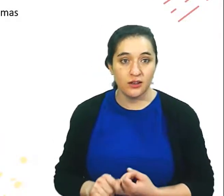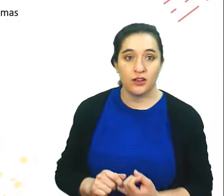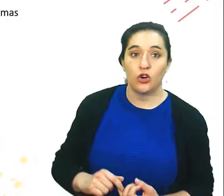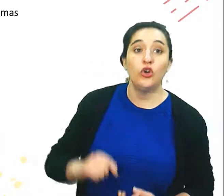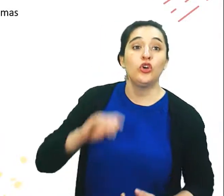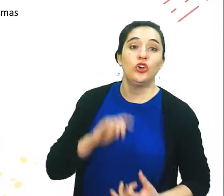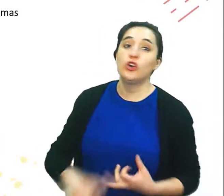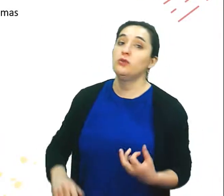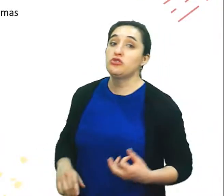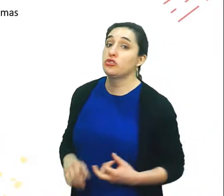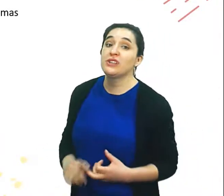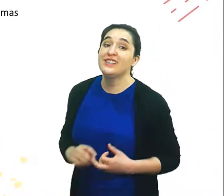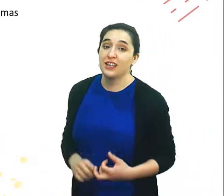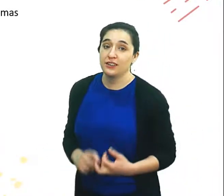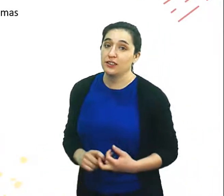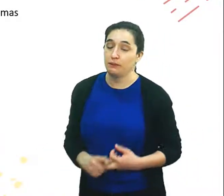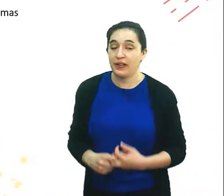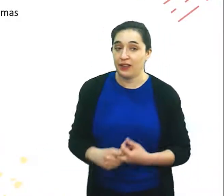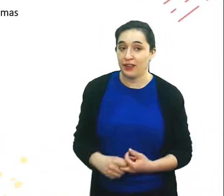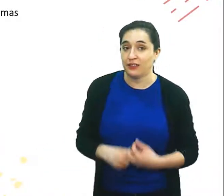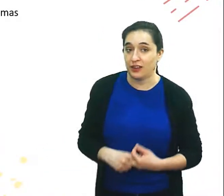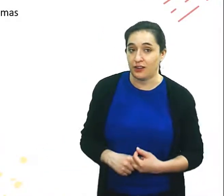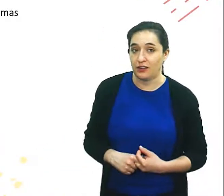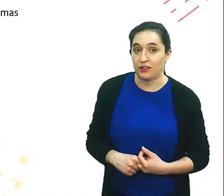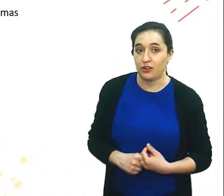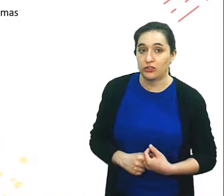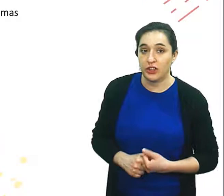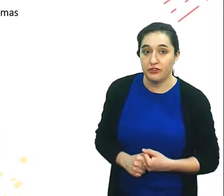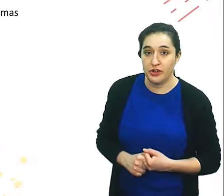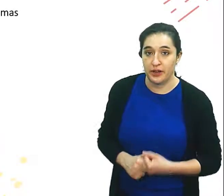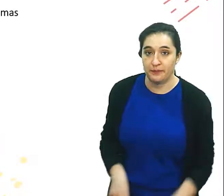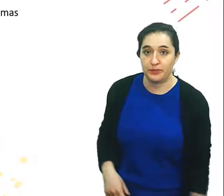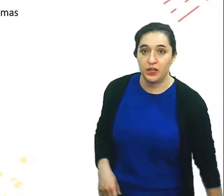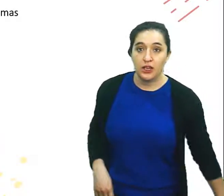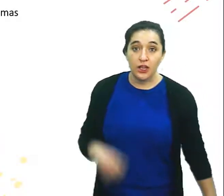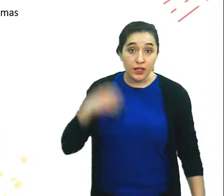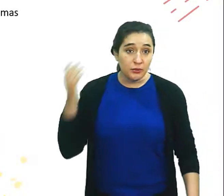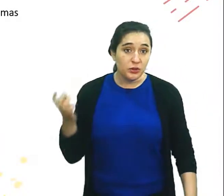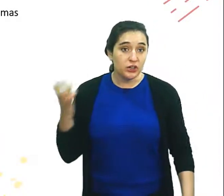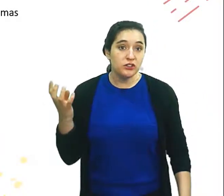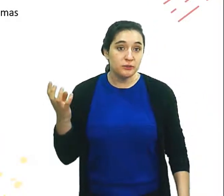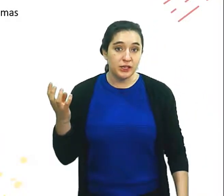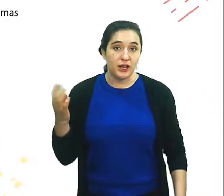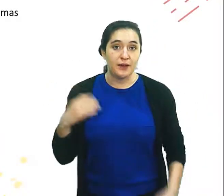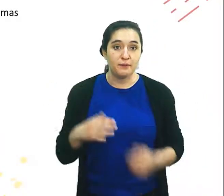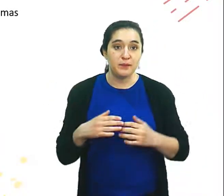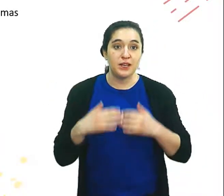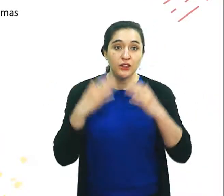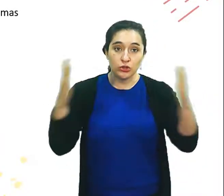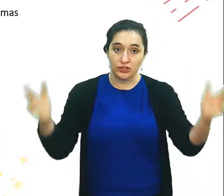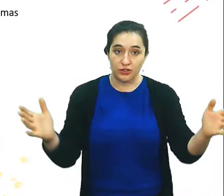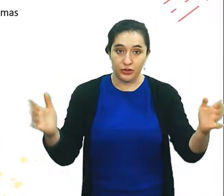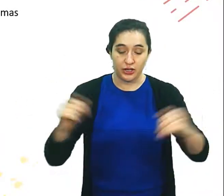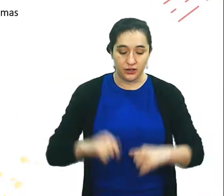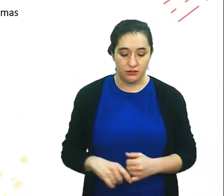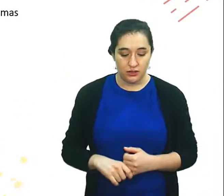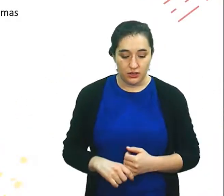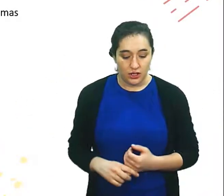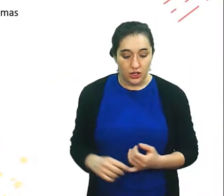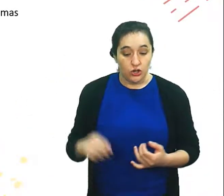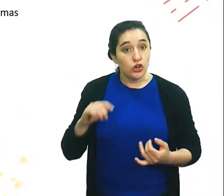nacional o coloco muchos intereses para que entren cosas de afuera. En cambio, una economía mirando hacia